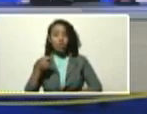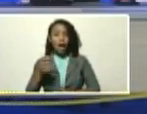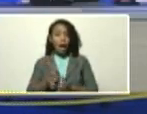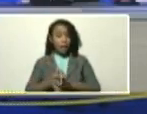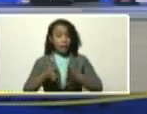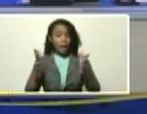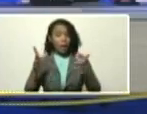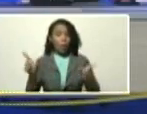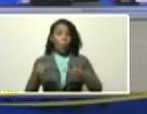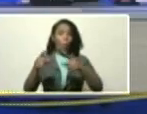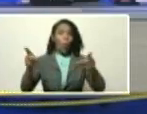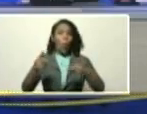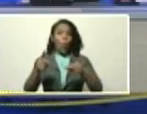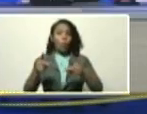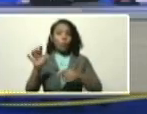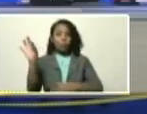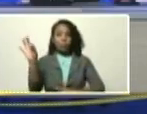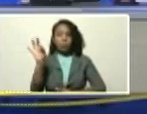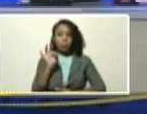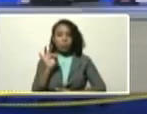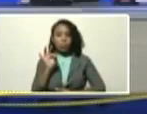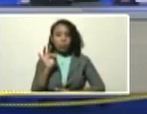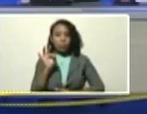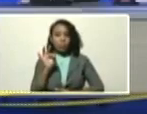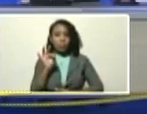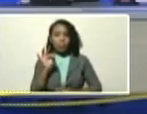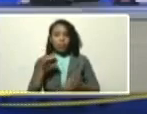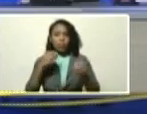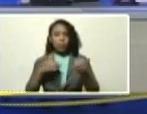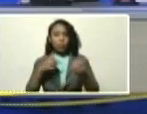Y eligieron una pieza de Tchaikovsky,